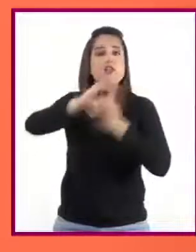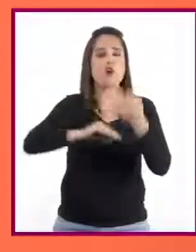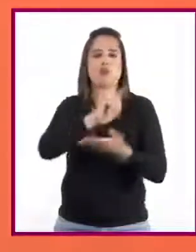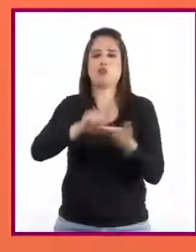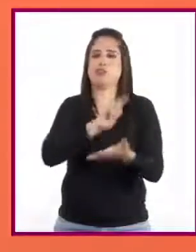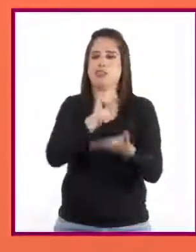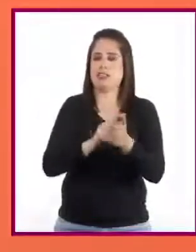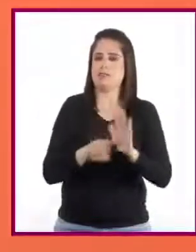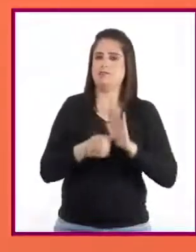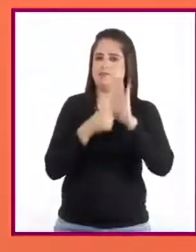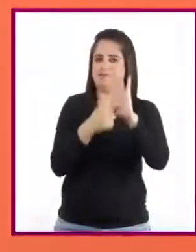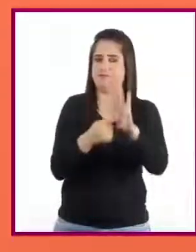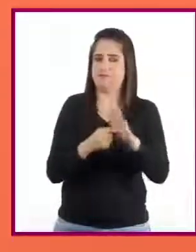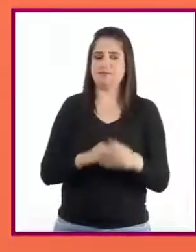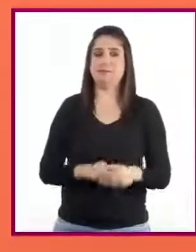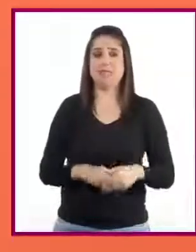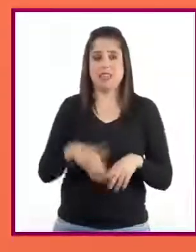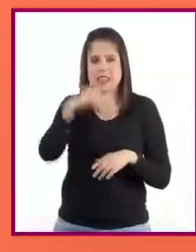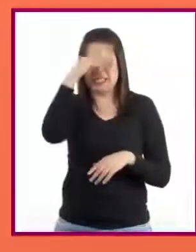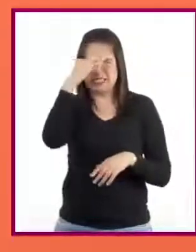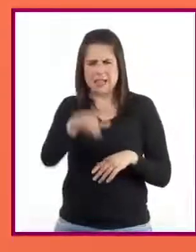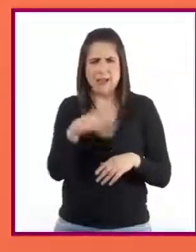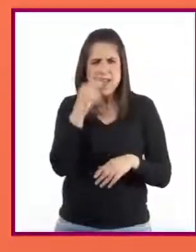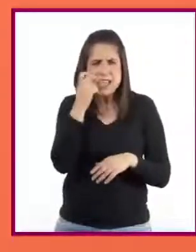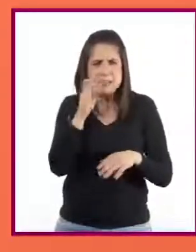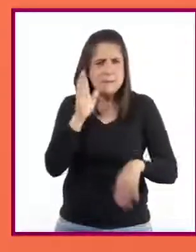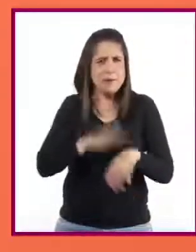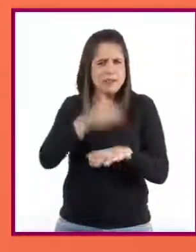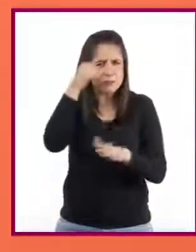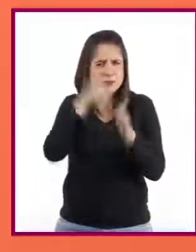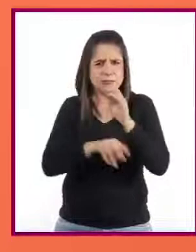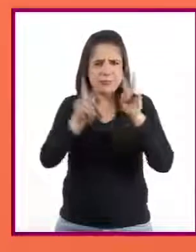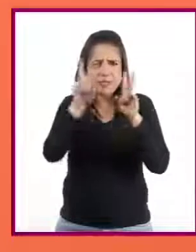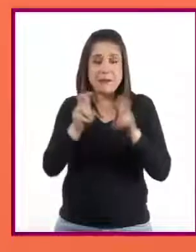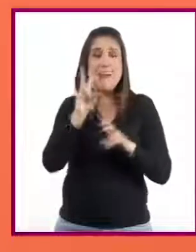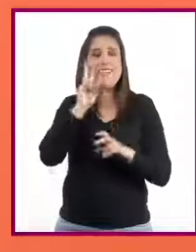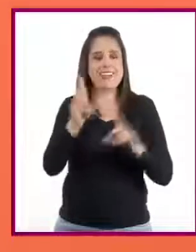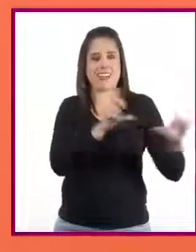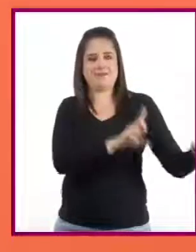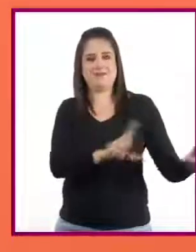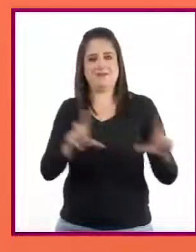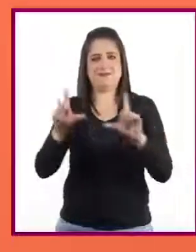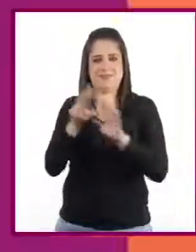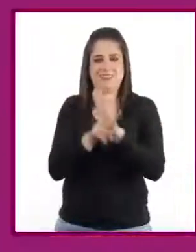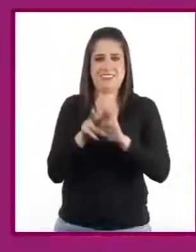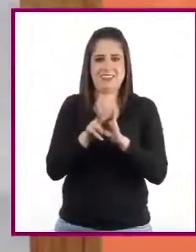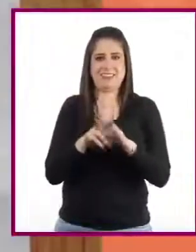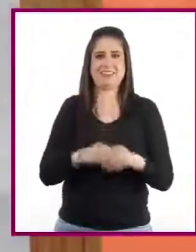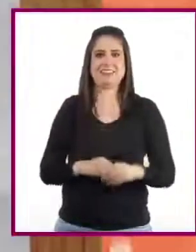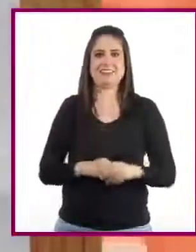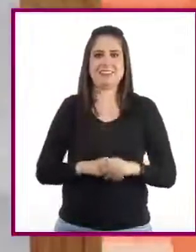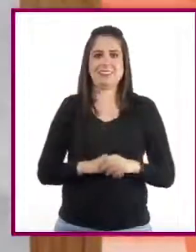ley. Para saber más sobre este tema, veamos el siguiente video.